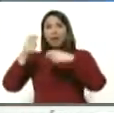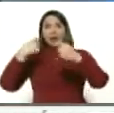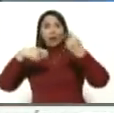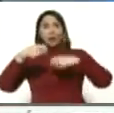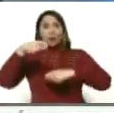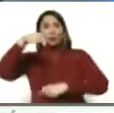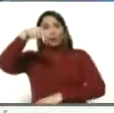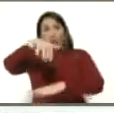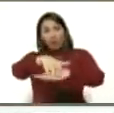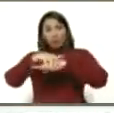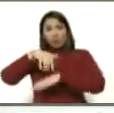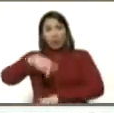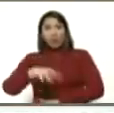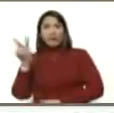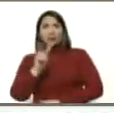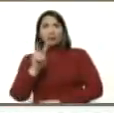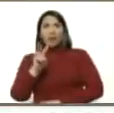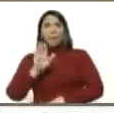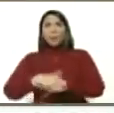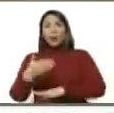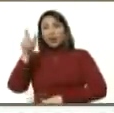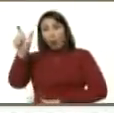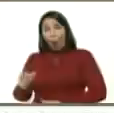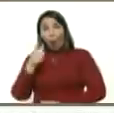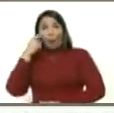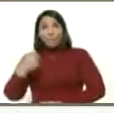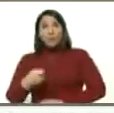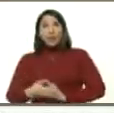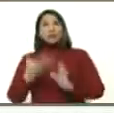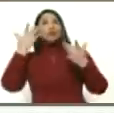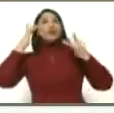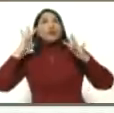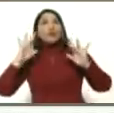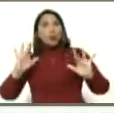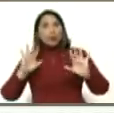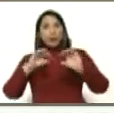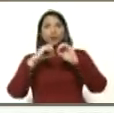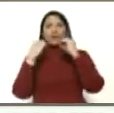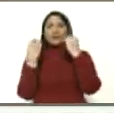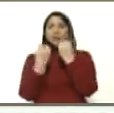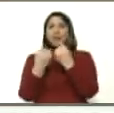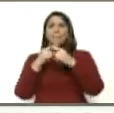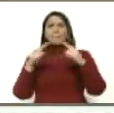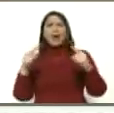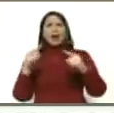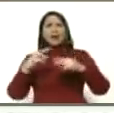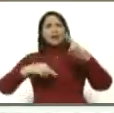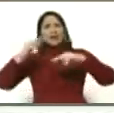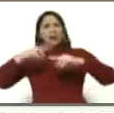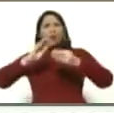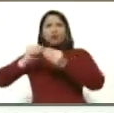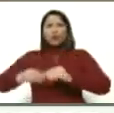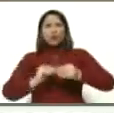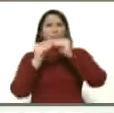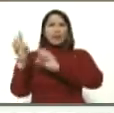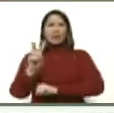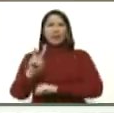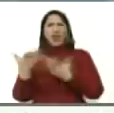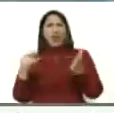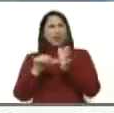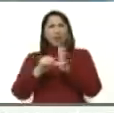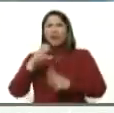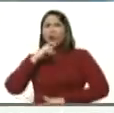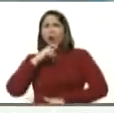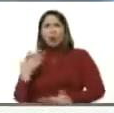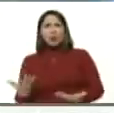Venezuela porque apareció una supuesta oficina para la reconstrucción de Venezuela, donde el